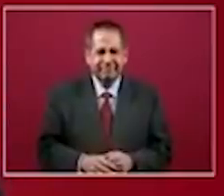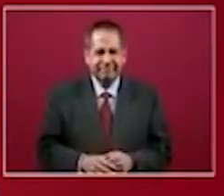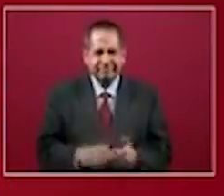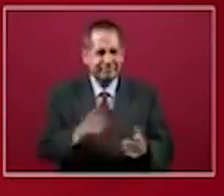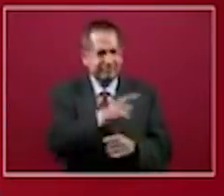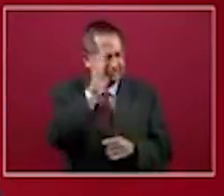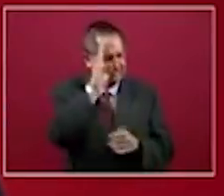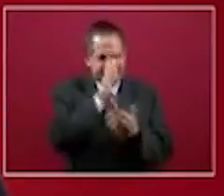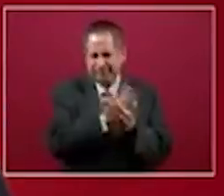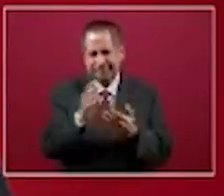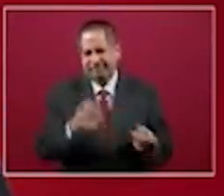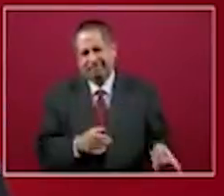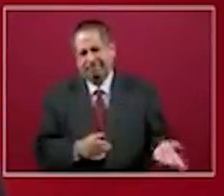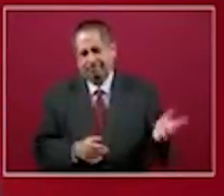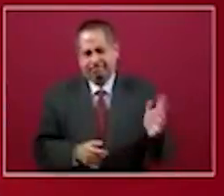fue demasiado.